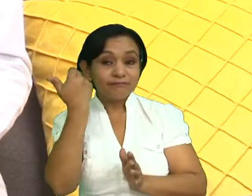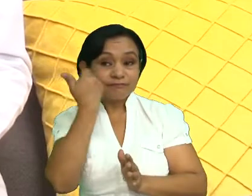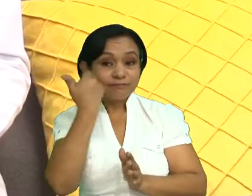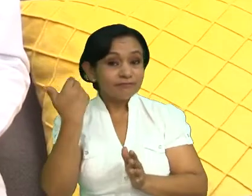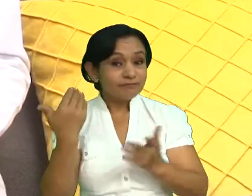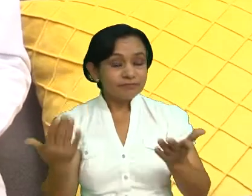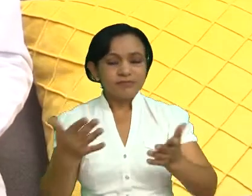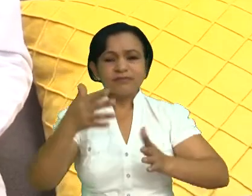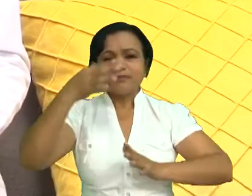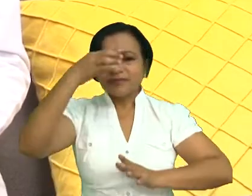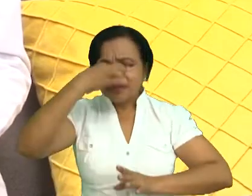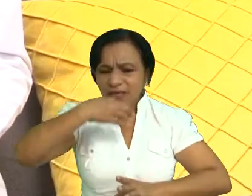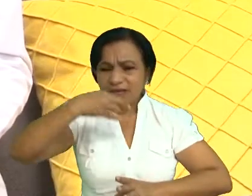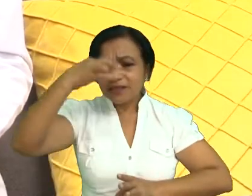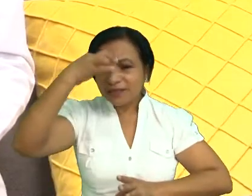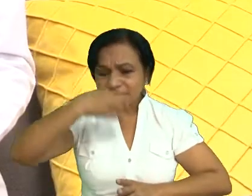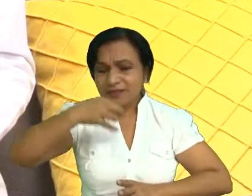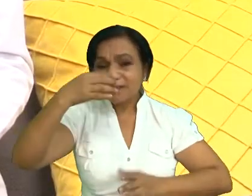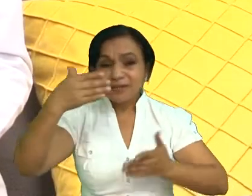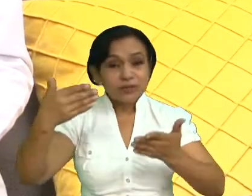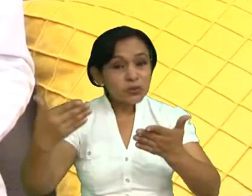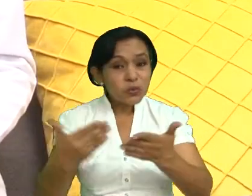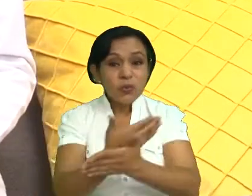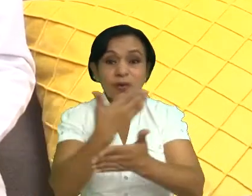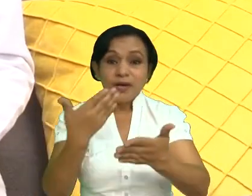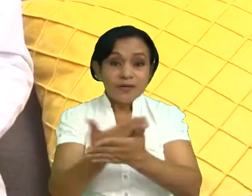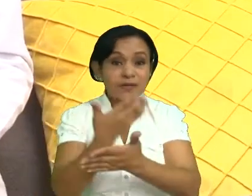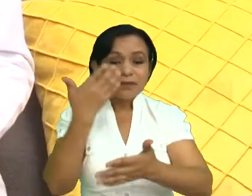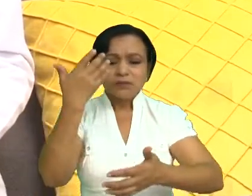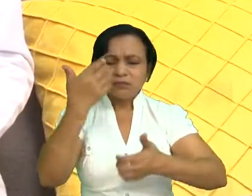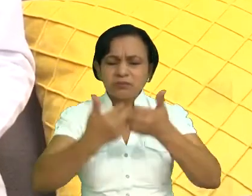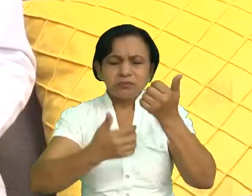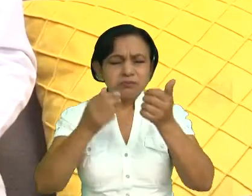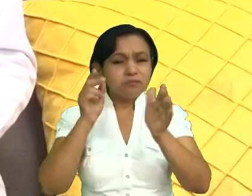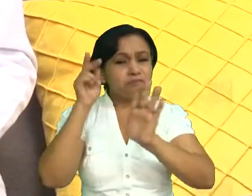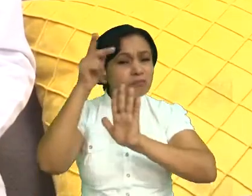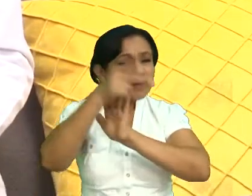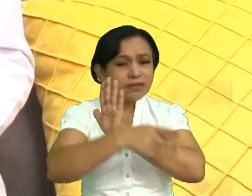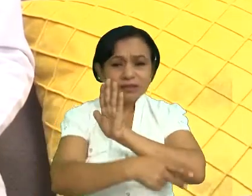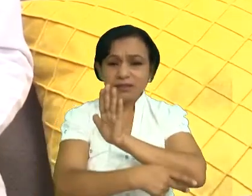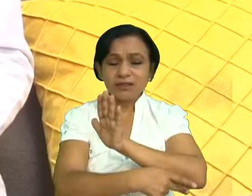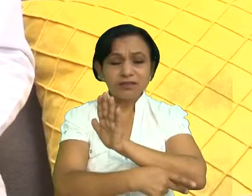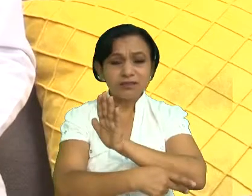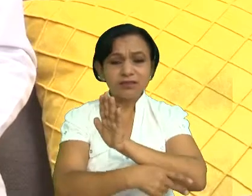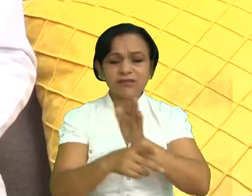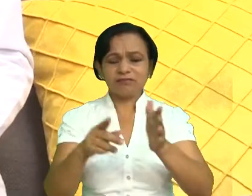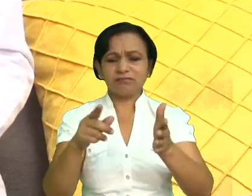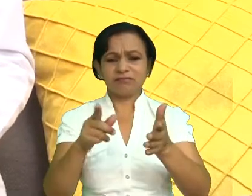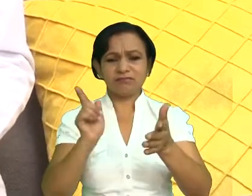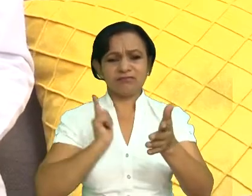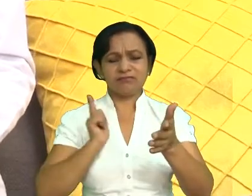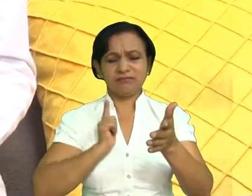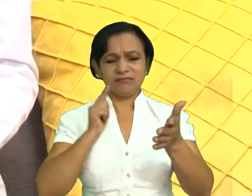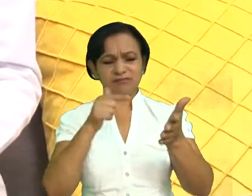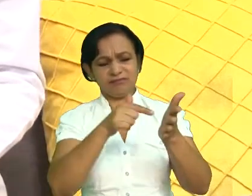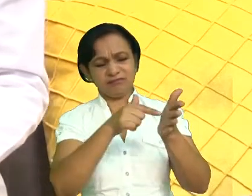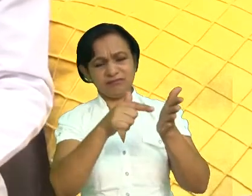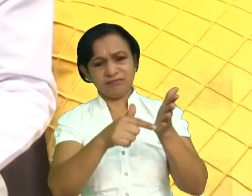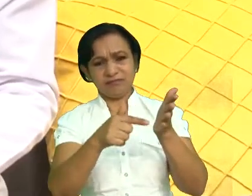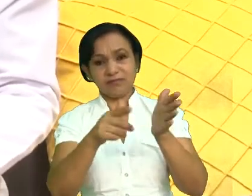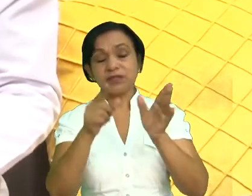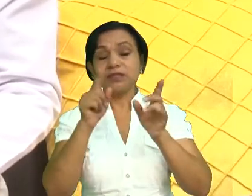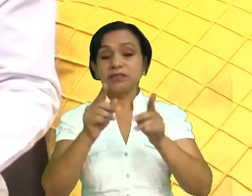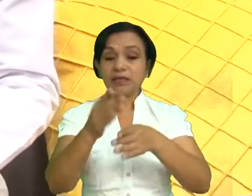enfermedad respiratoria, que es nueva y que está afectando a nivel mundial, tiene causas y tiene también medidas